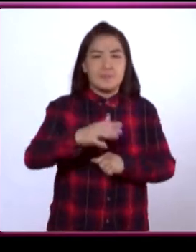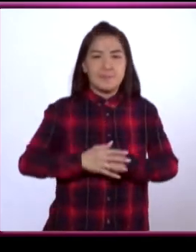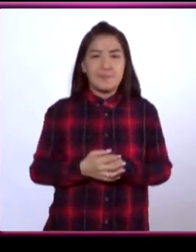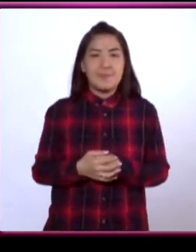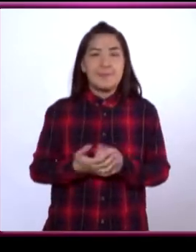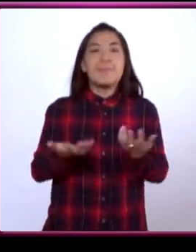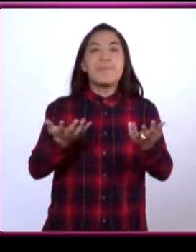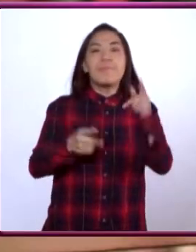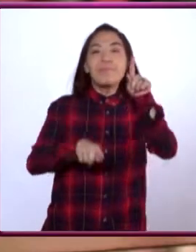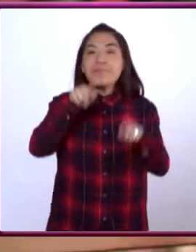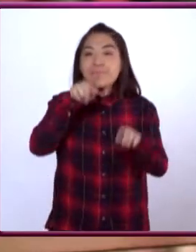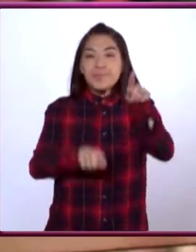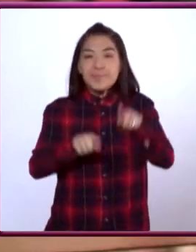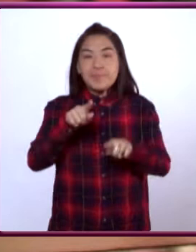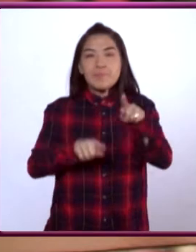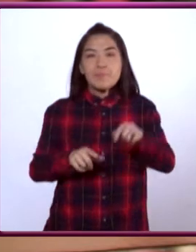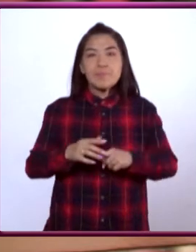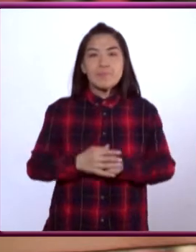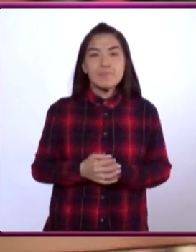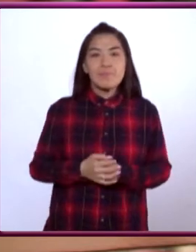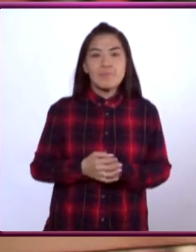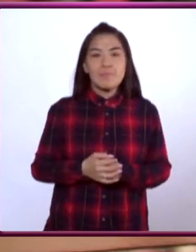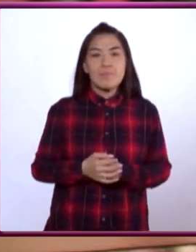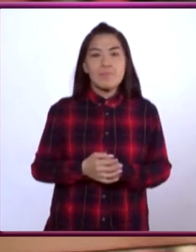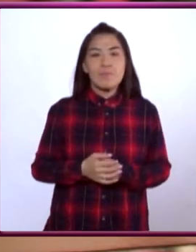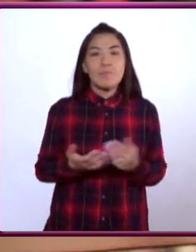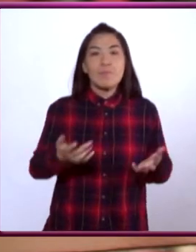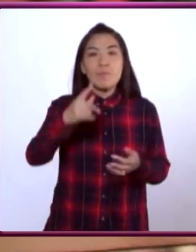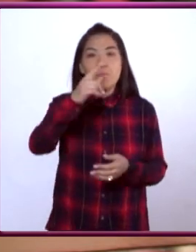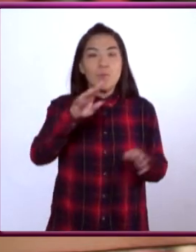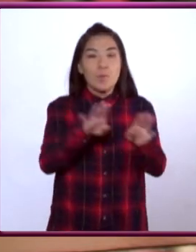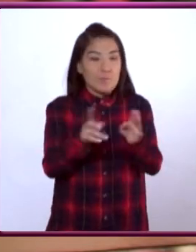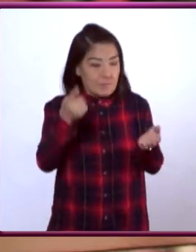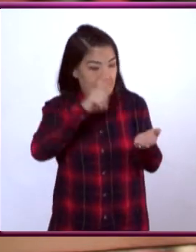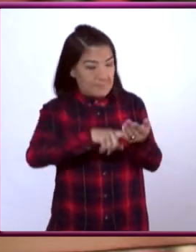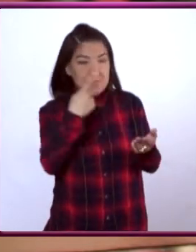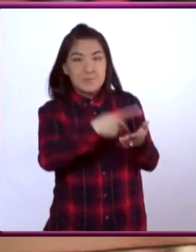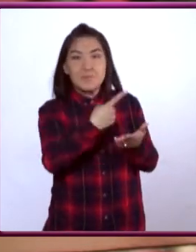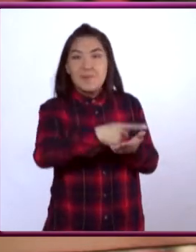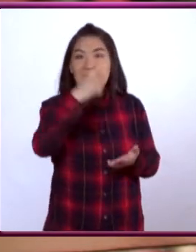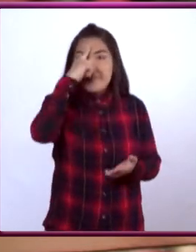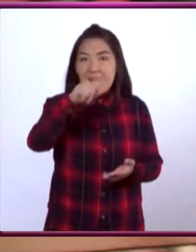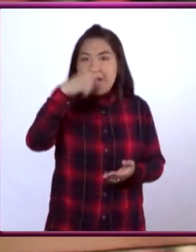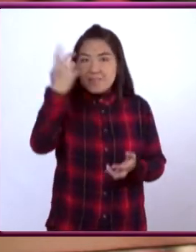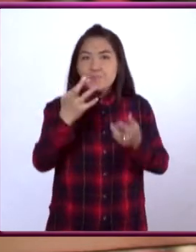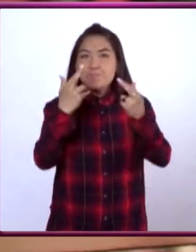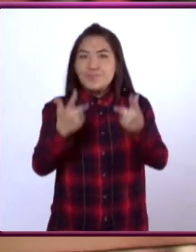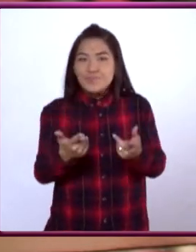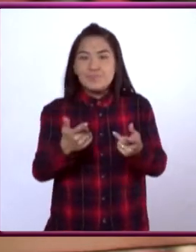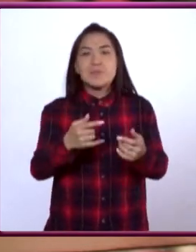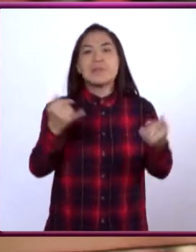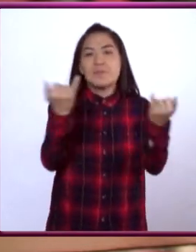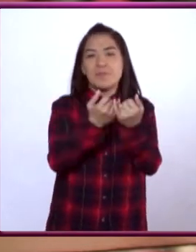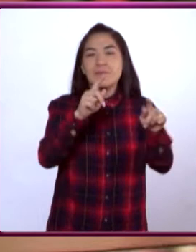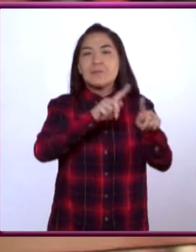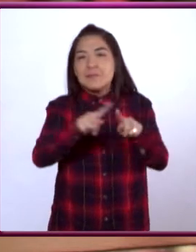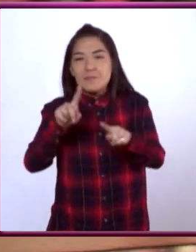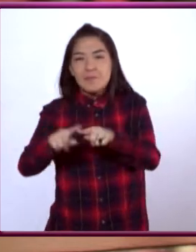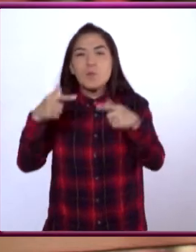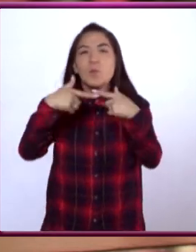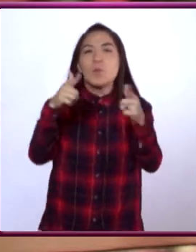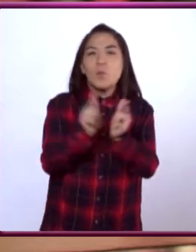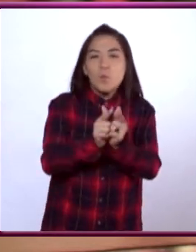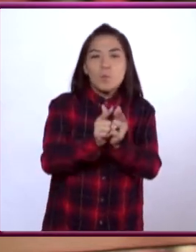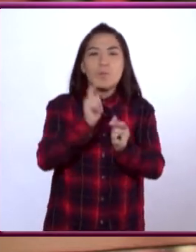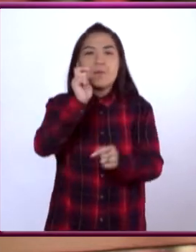¿no? Simplemente dependiendo de qué núcleo. Hay núcleos muy fáciles de romper con neutrones, con radiación